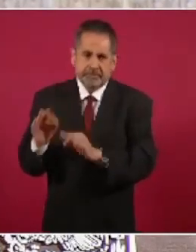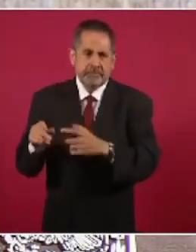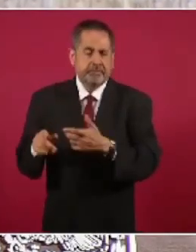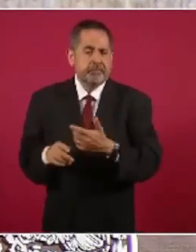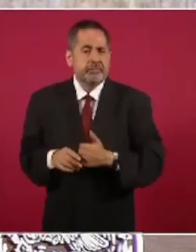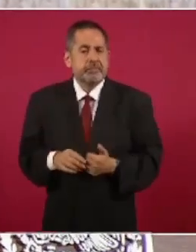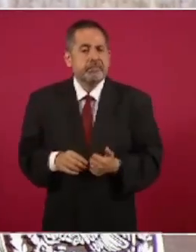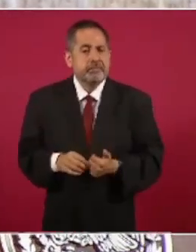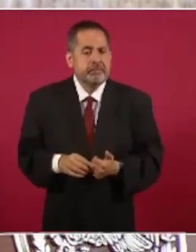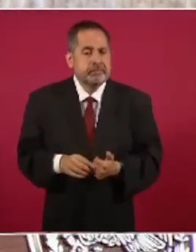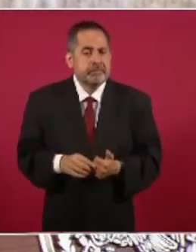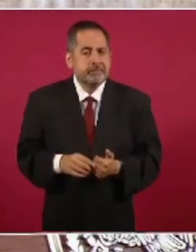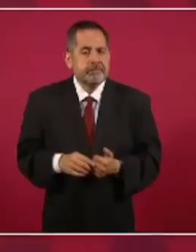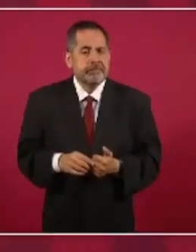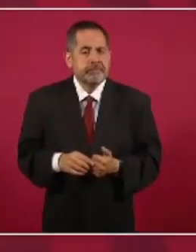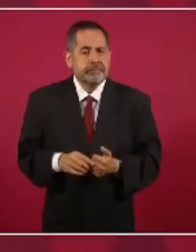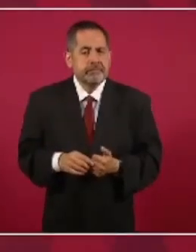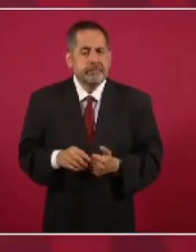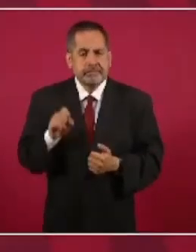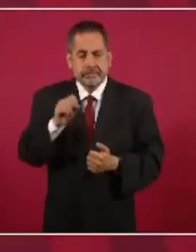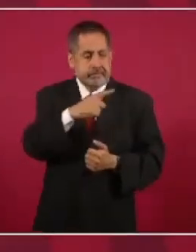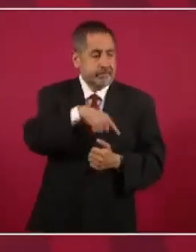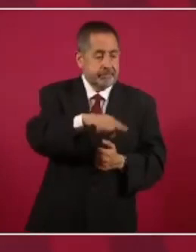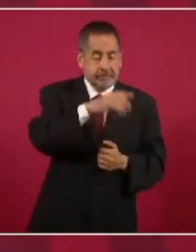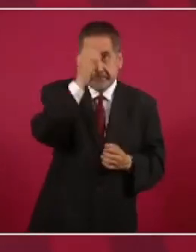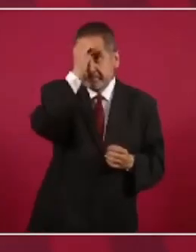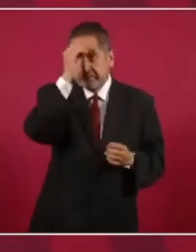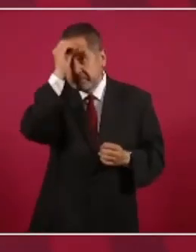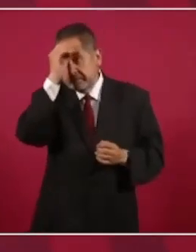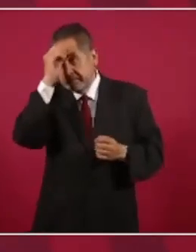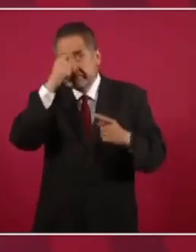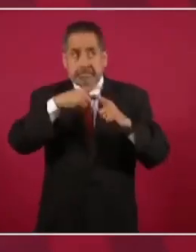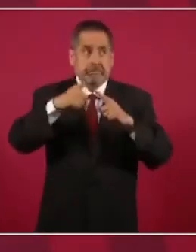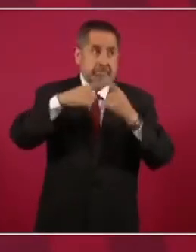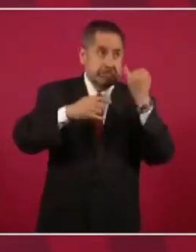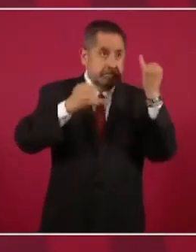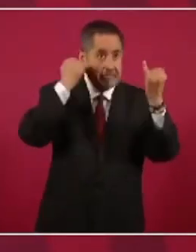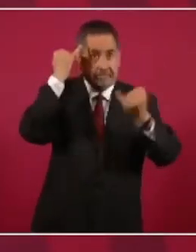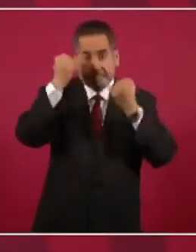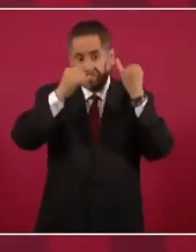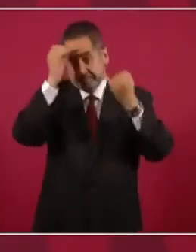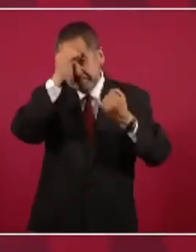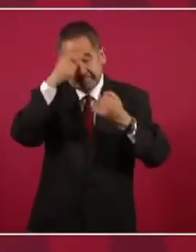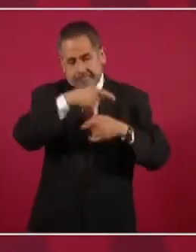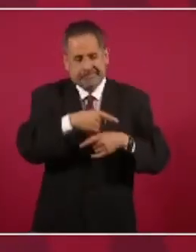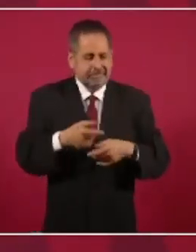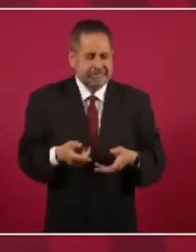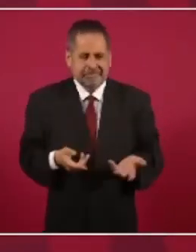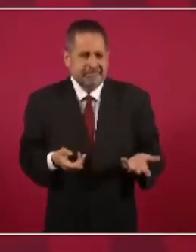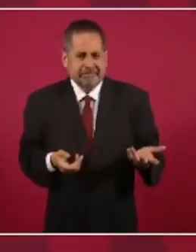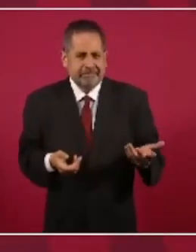porque también opinan y opinan y opinan y